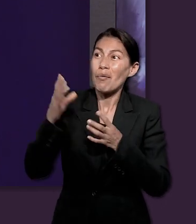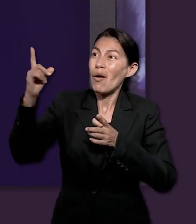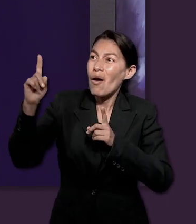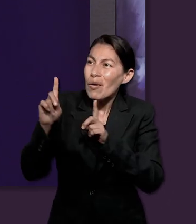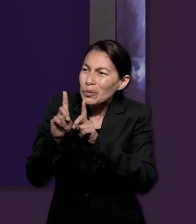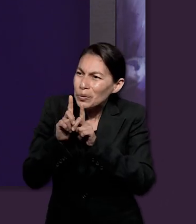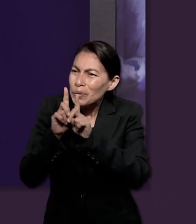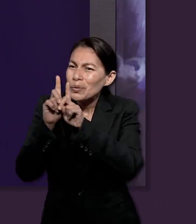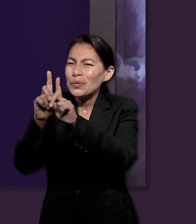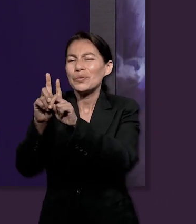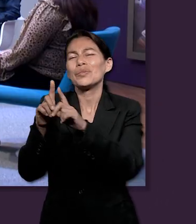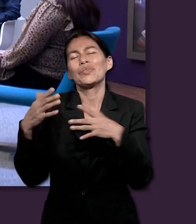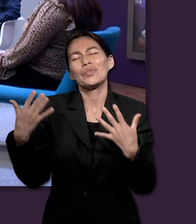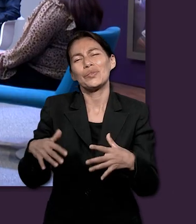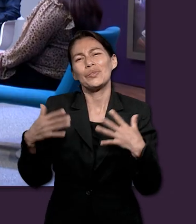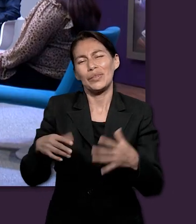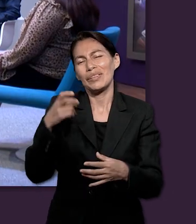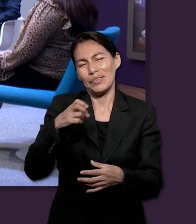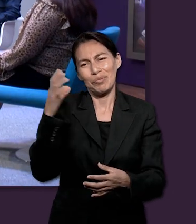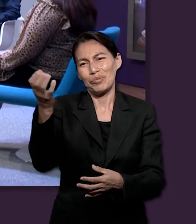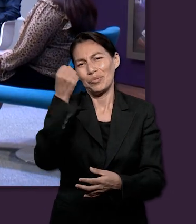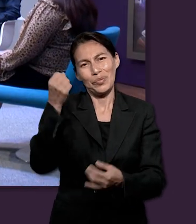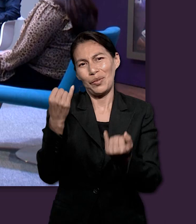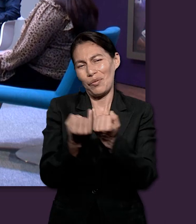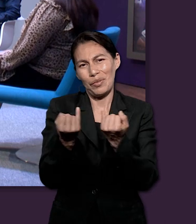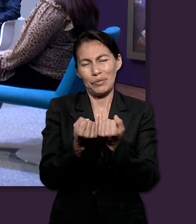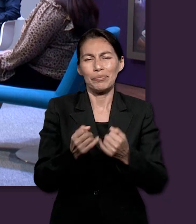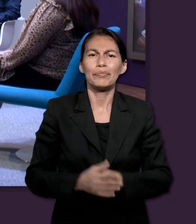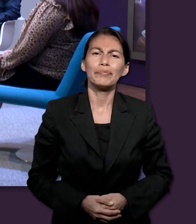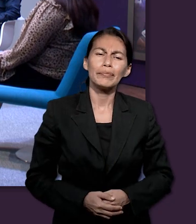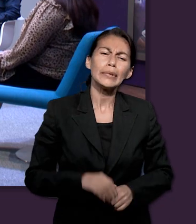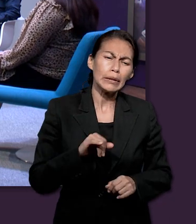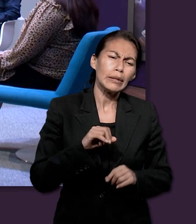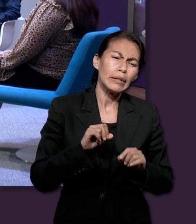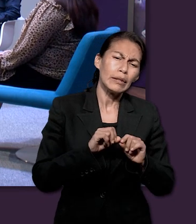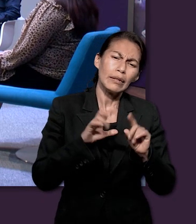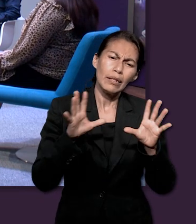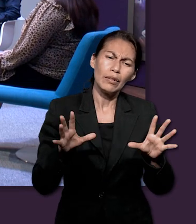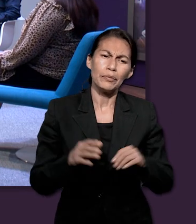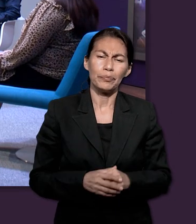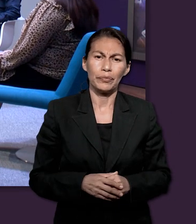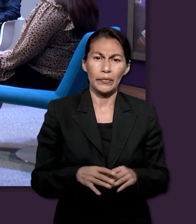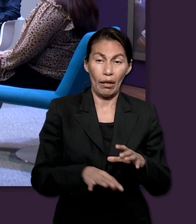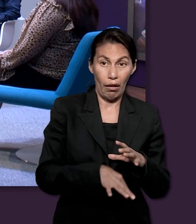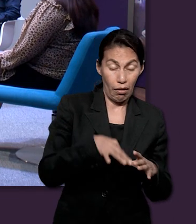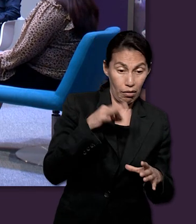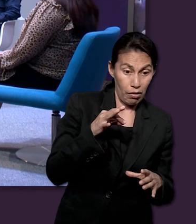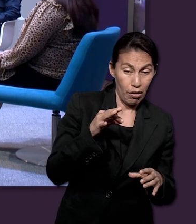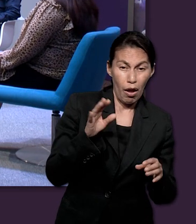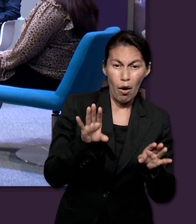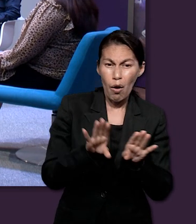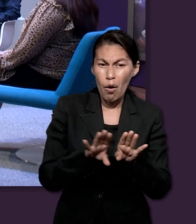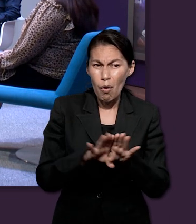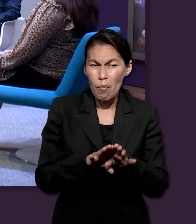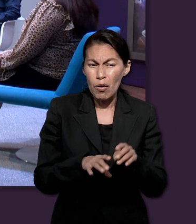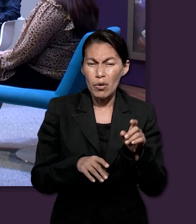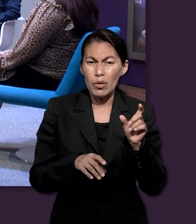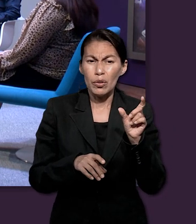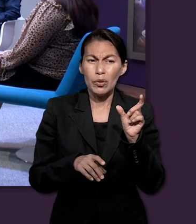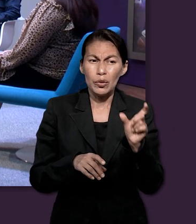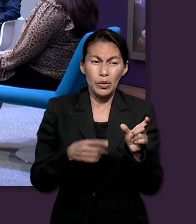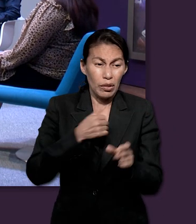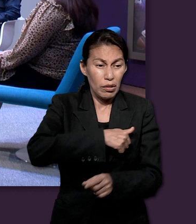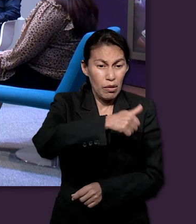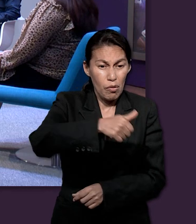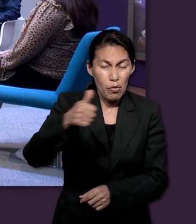mismo, ¿no? Así es. Creo que hay aspectos que hemos rescatado importantes de esta lección. El que nosotros tengamos la voluntad